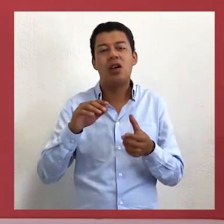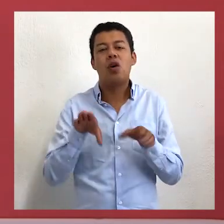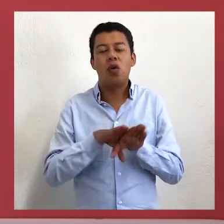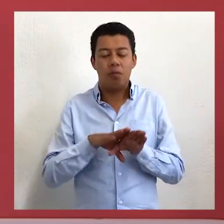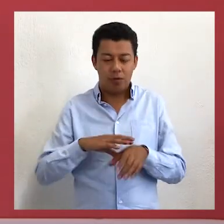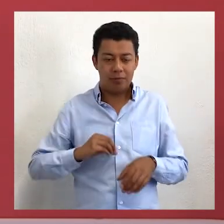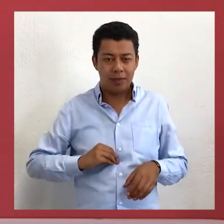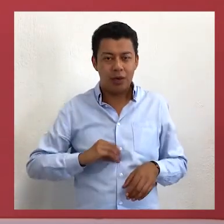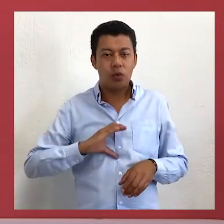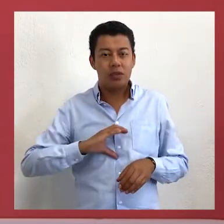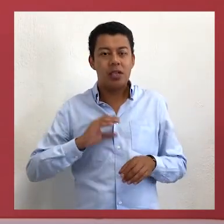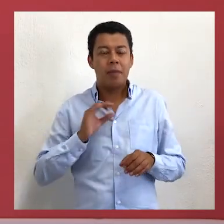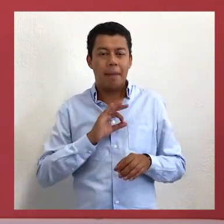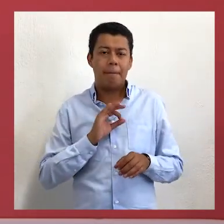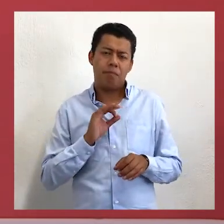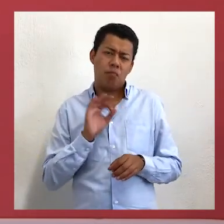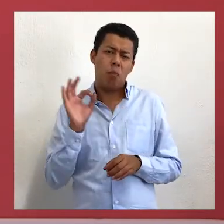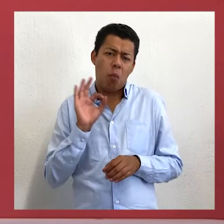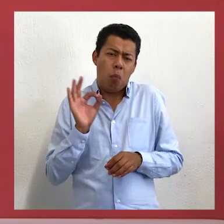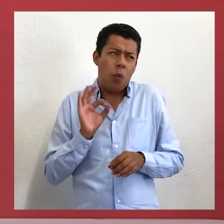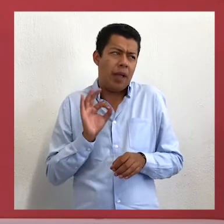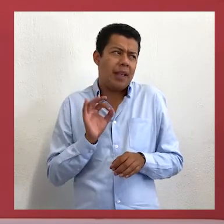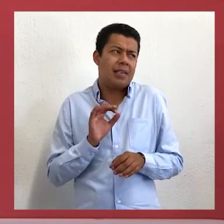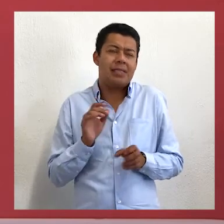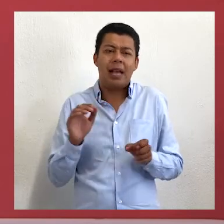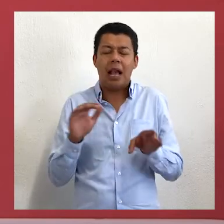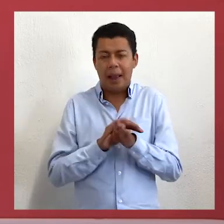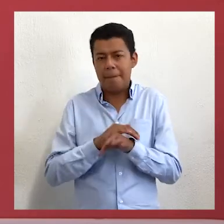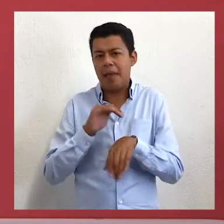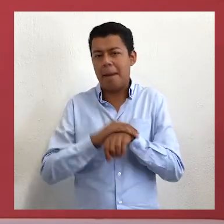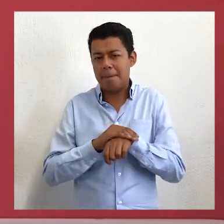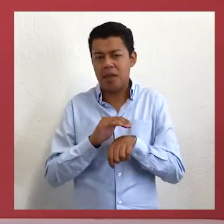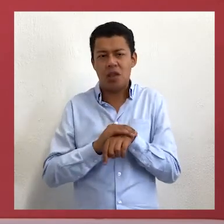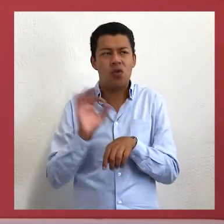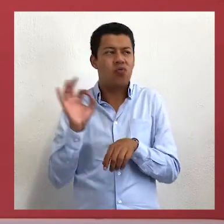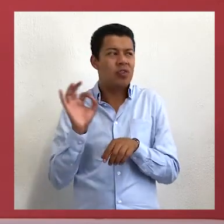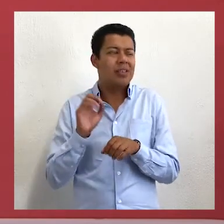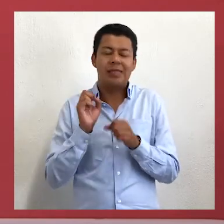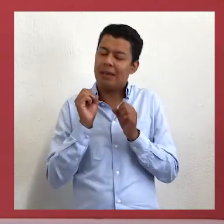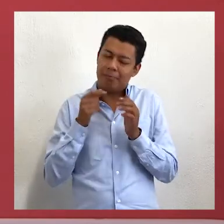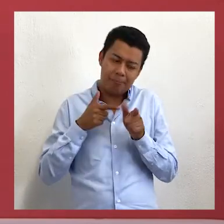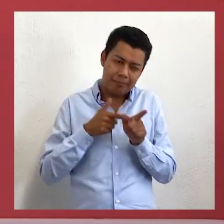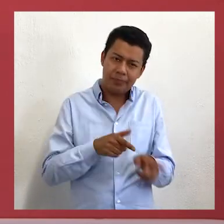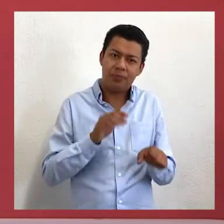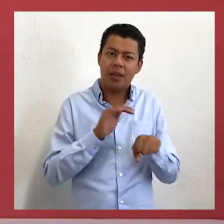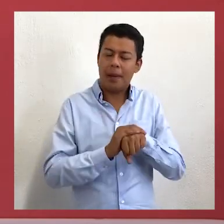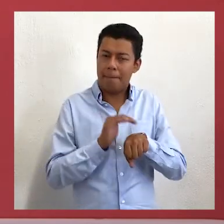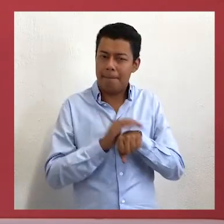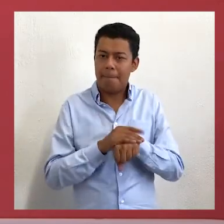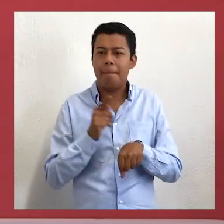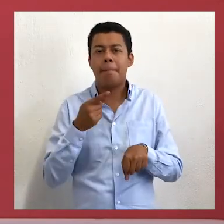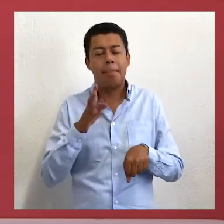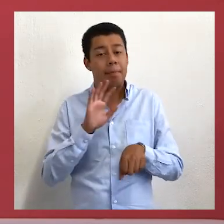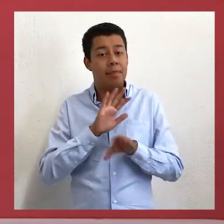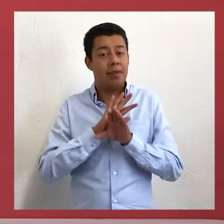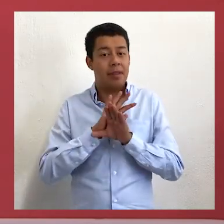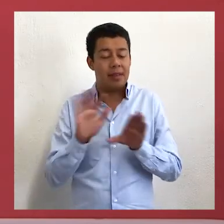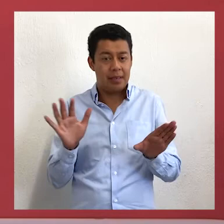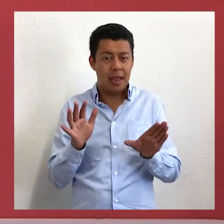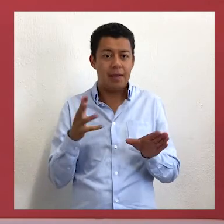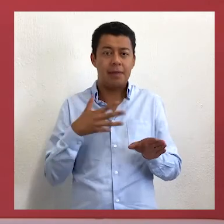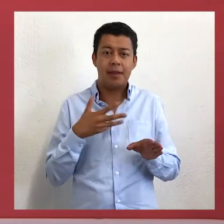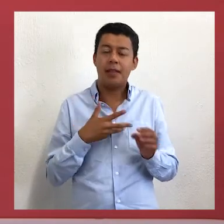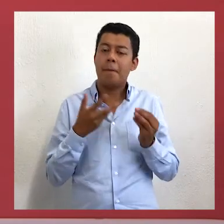autoestima. Probablemente cambie de amigos, probablemente lo siga conservando, pero a lo que voy es que ya tiene una suficiente